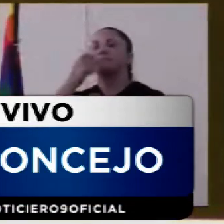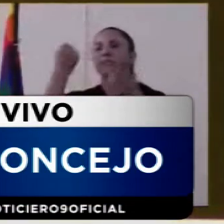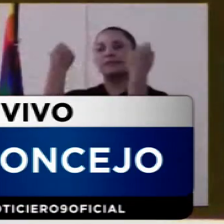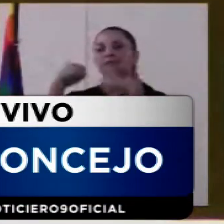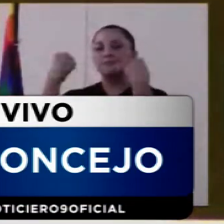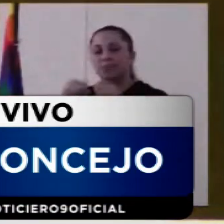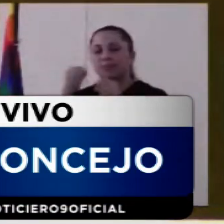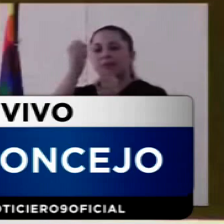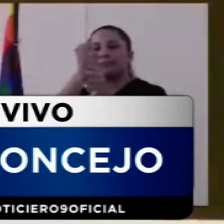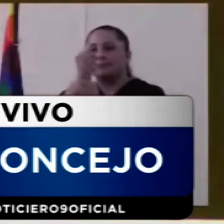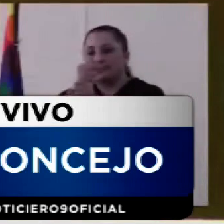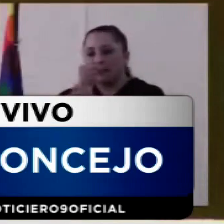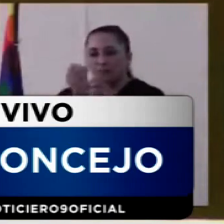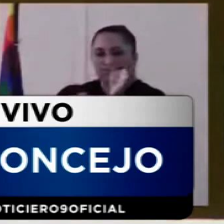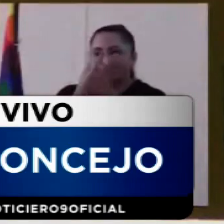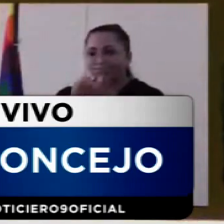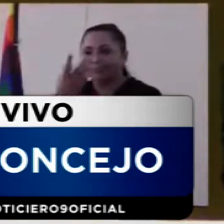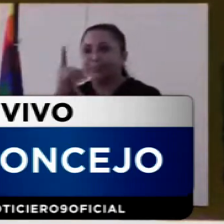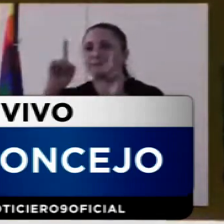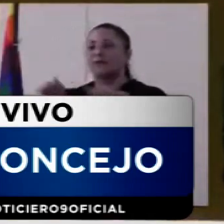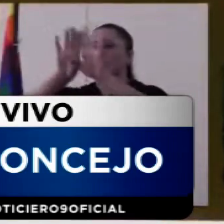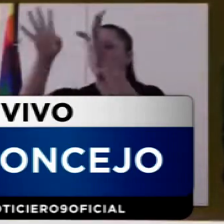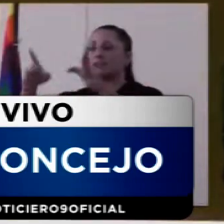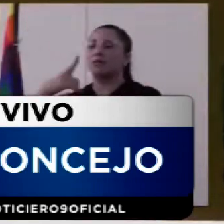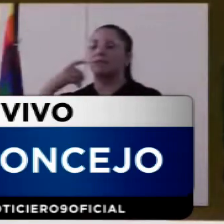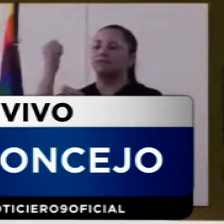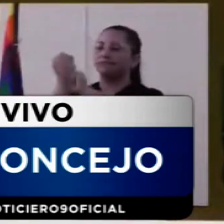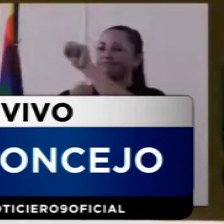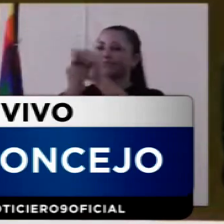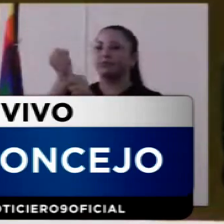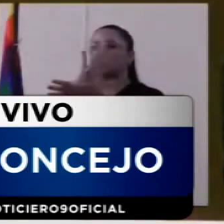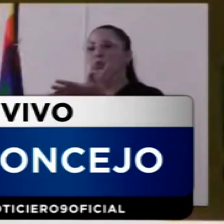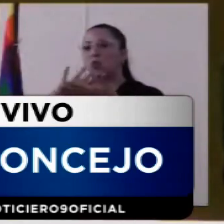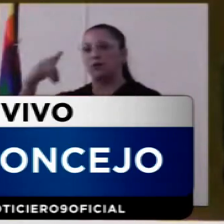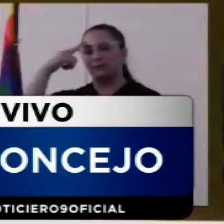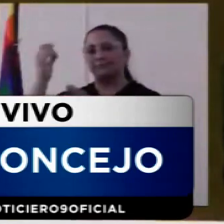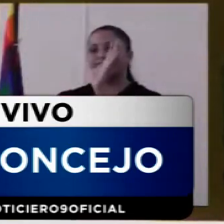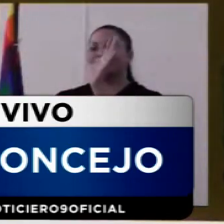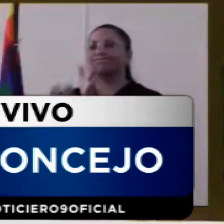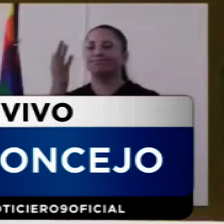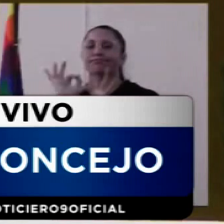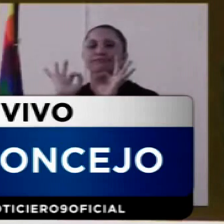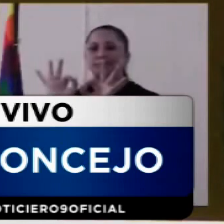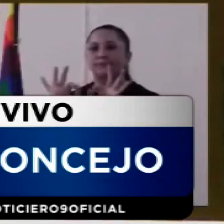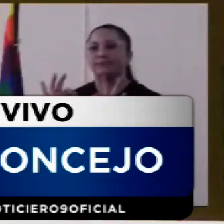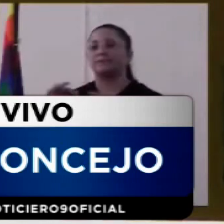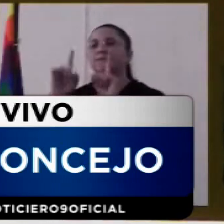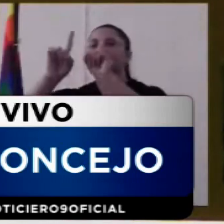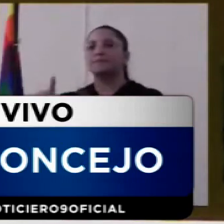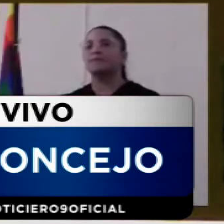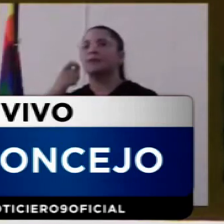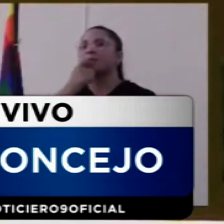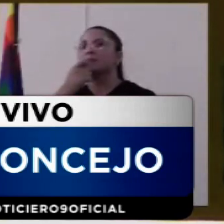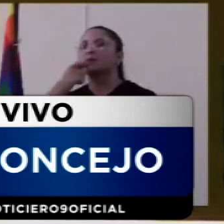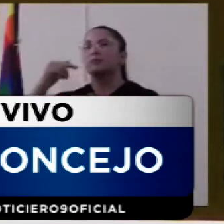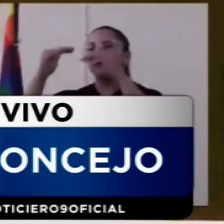de visiones y representaciones políticas, integrado por Nora Gauna, Denise Kisiel, Andrés